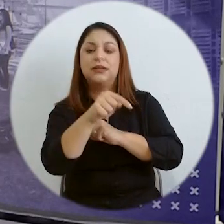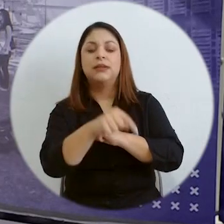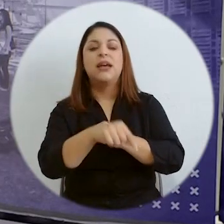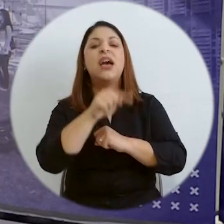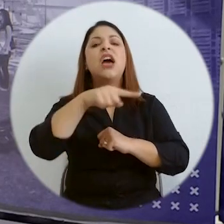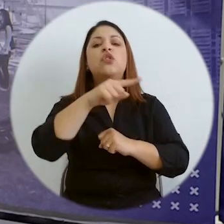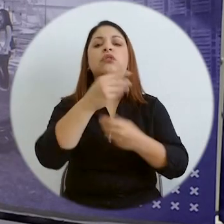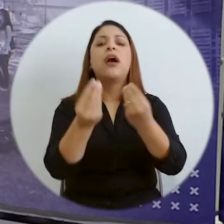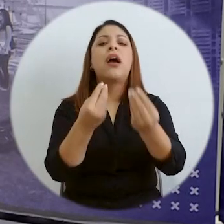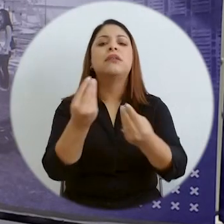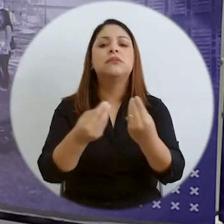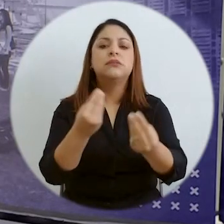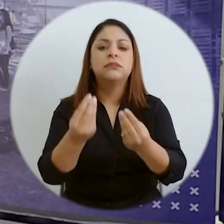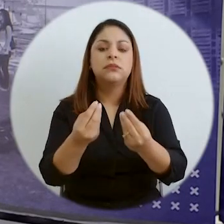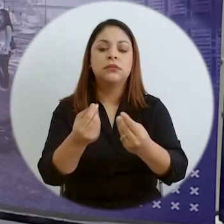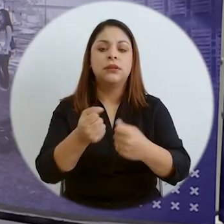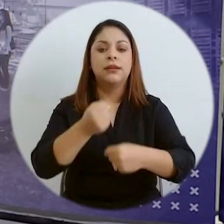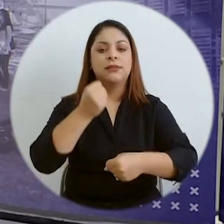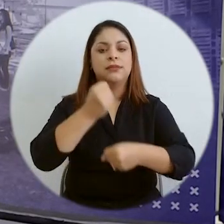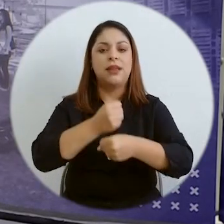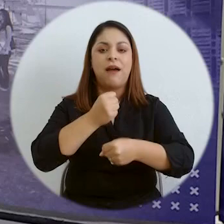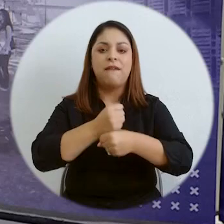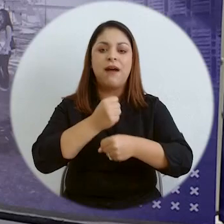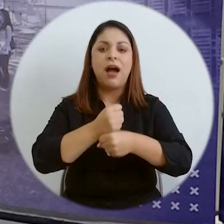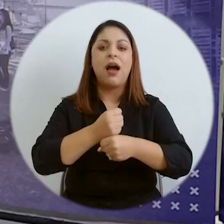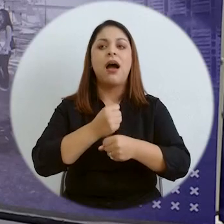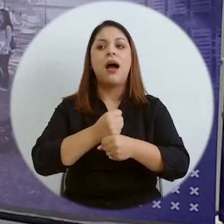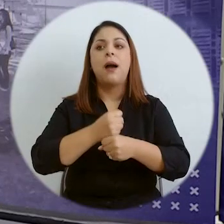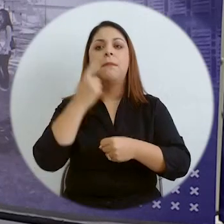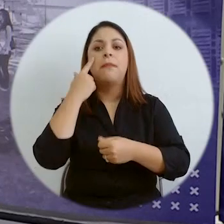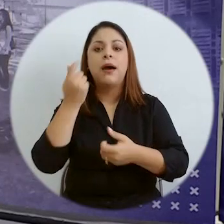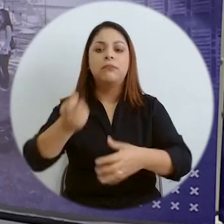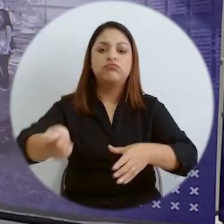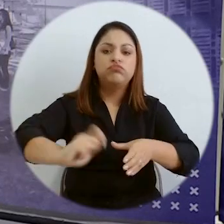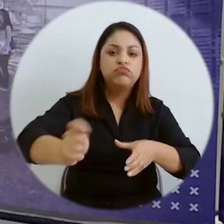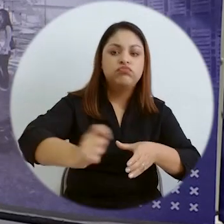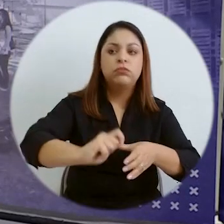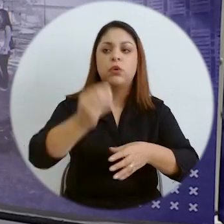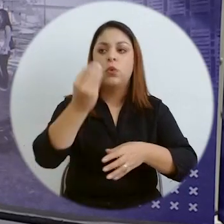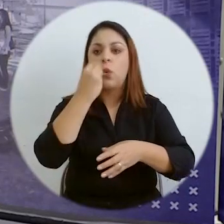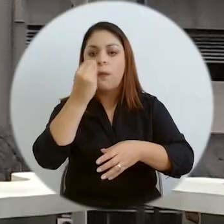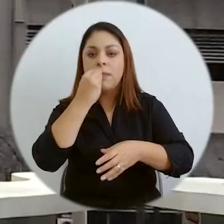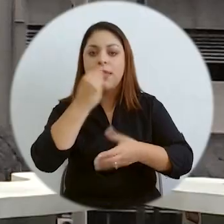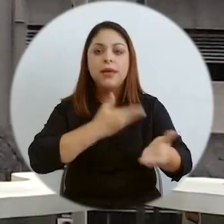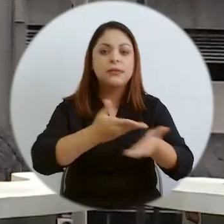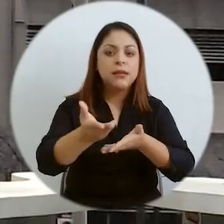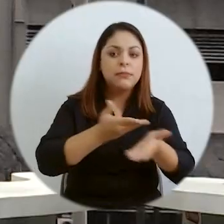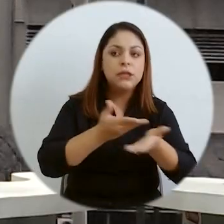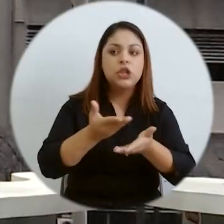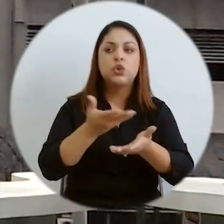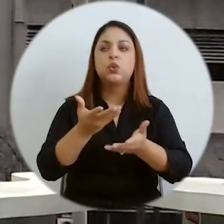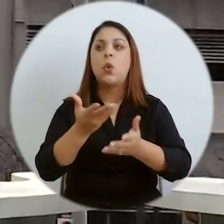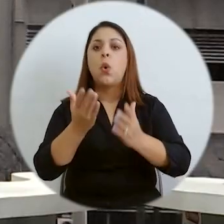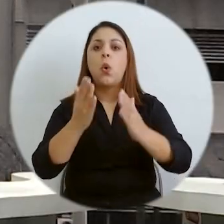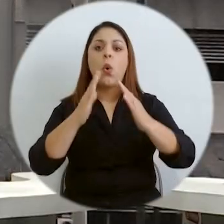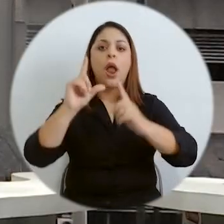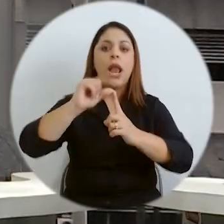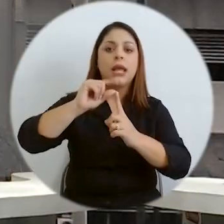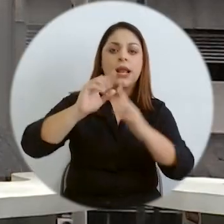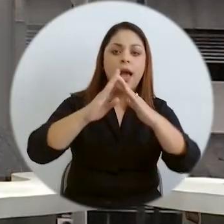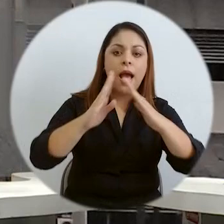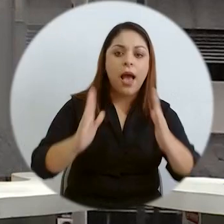que se desempeña en actividades de alojamiento y servicios de alimentación y todo lo que tiene que ver con el